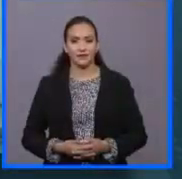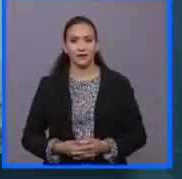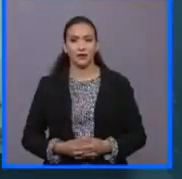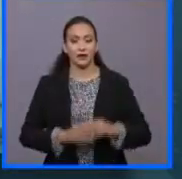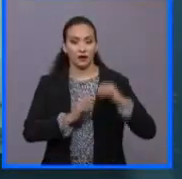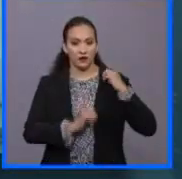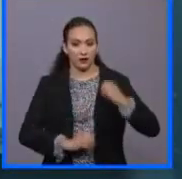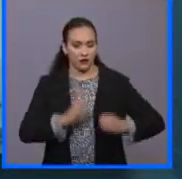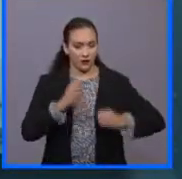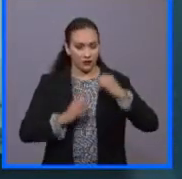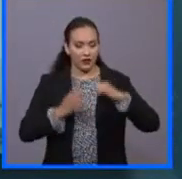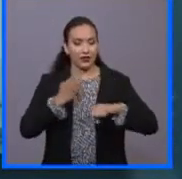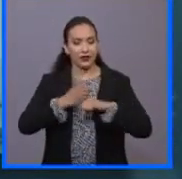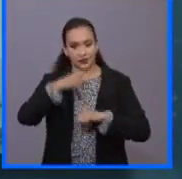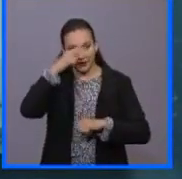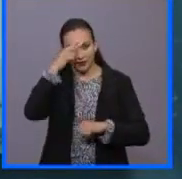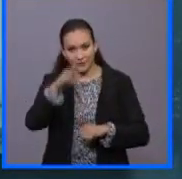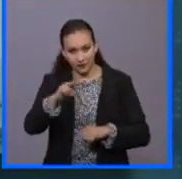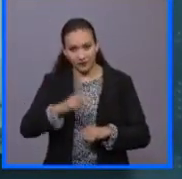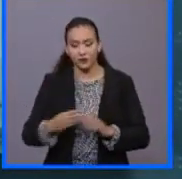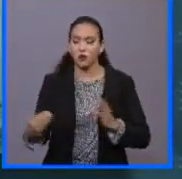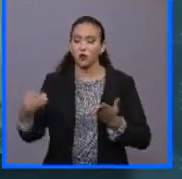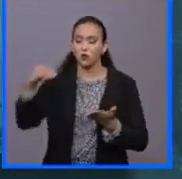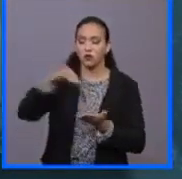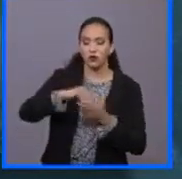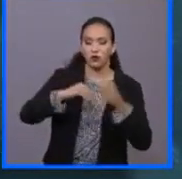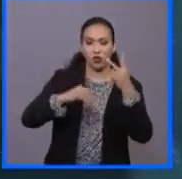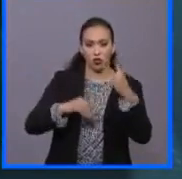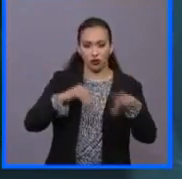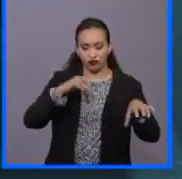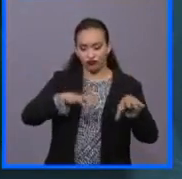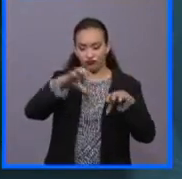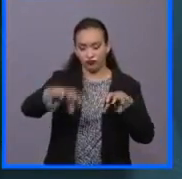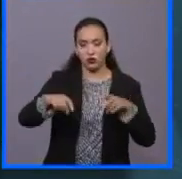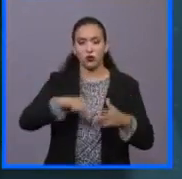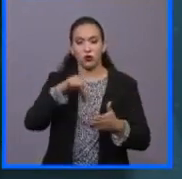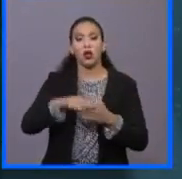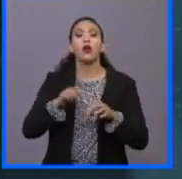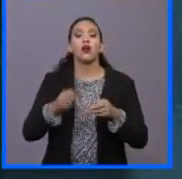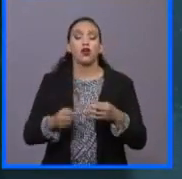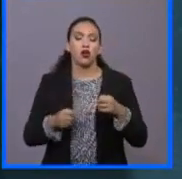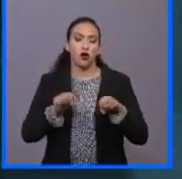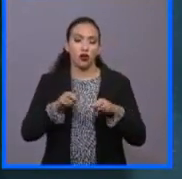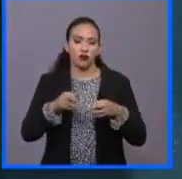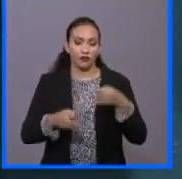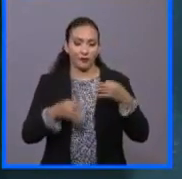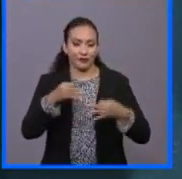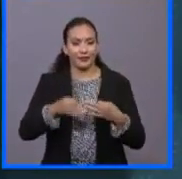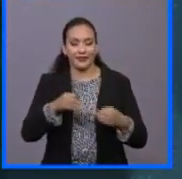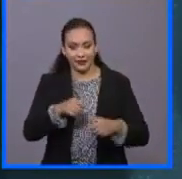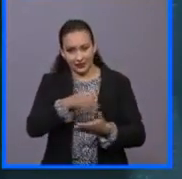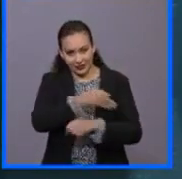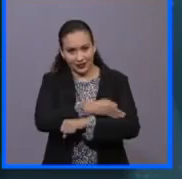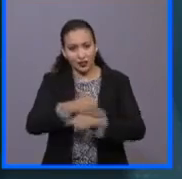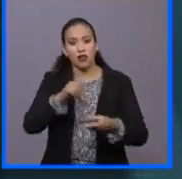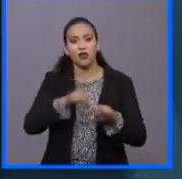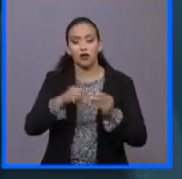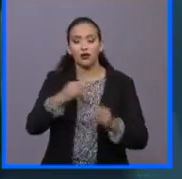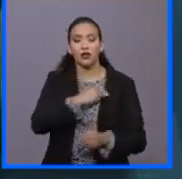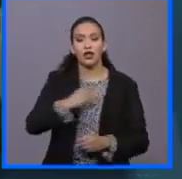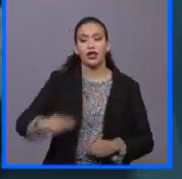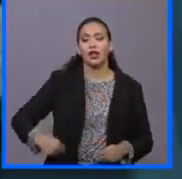El Poder Judicial del Estado de México instaló 2 sedes permanentes del Juzgado de Violencia Familiar en los municipios